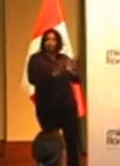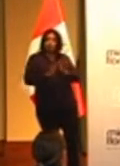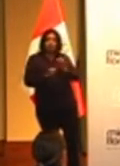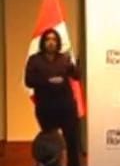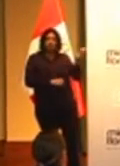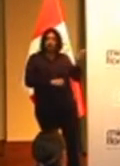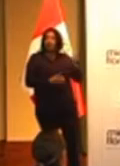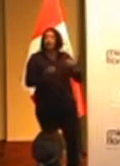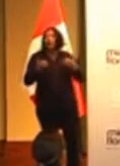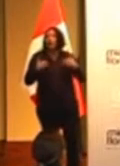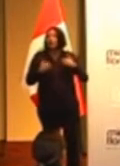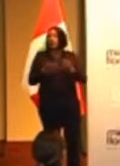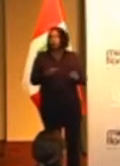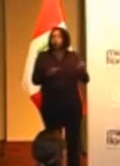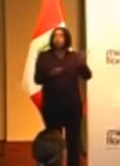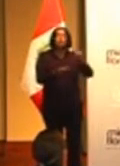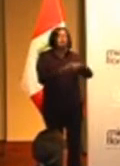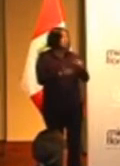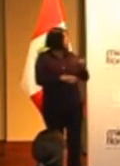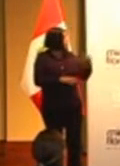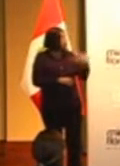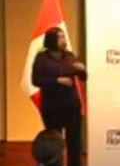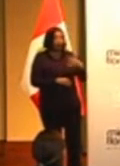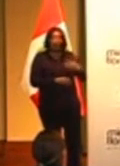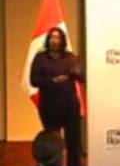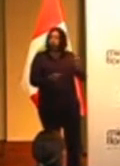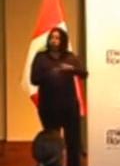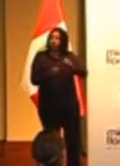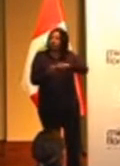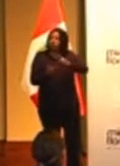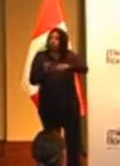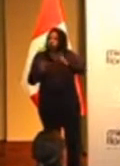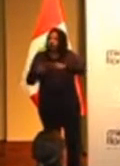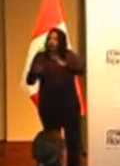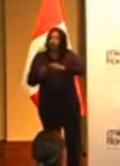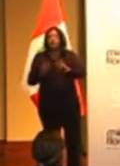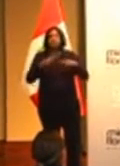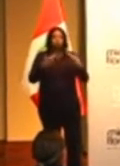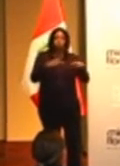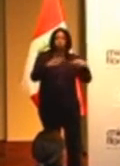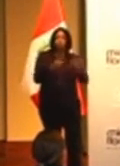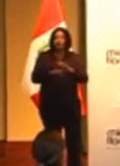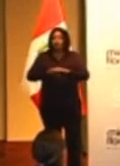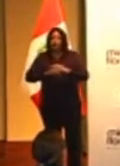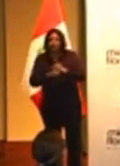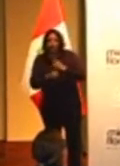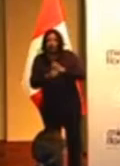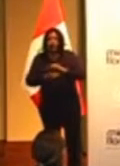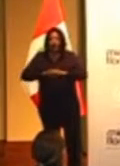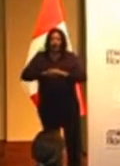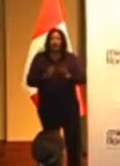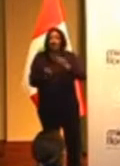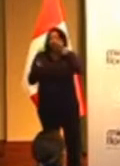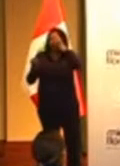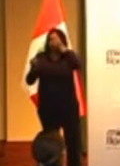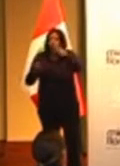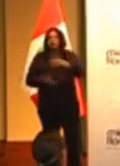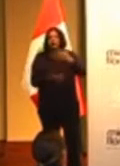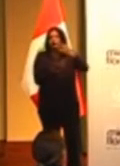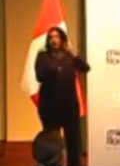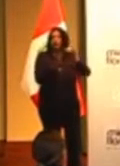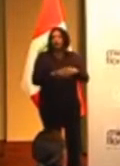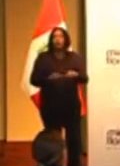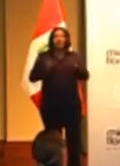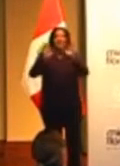un componente participativo muy intenso. Han habido reuniones de trabajo, informes técnicos,